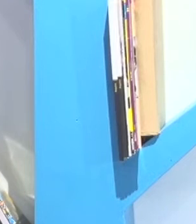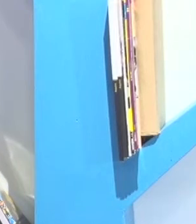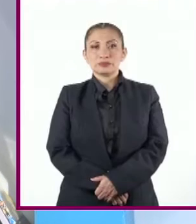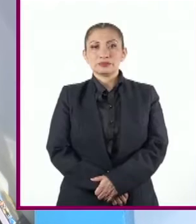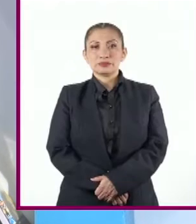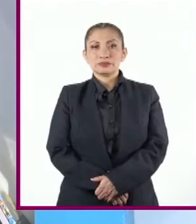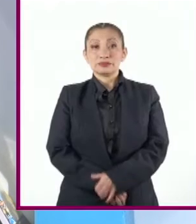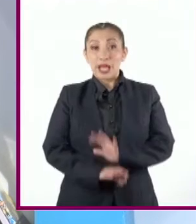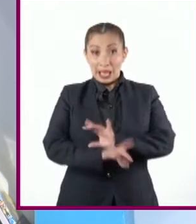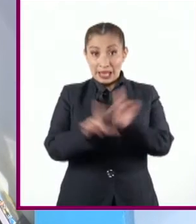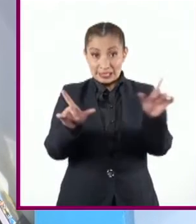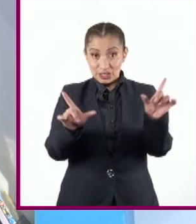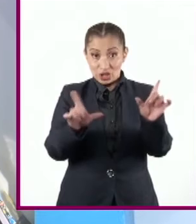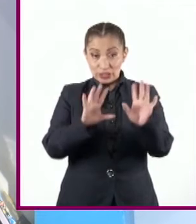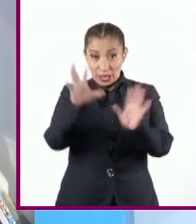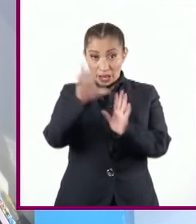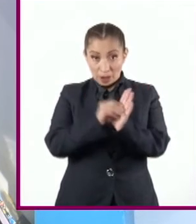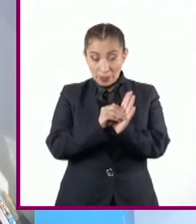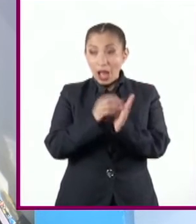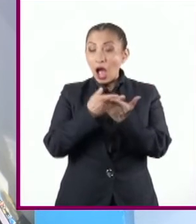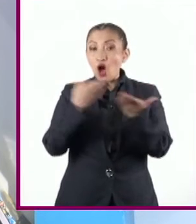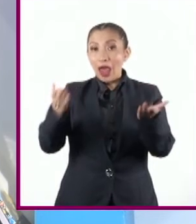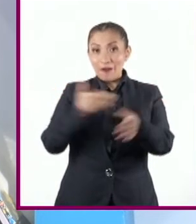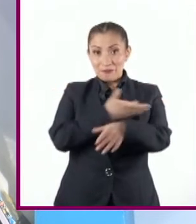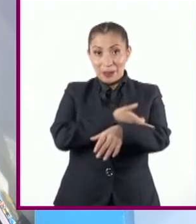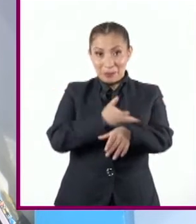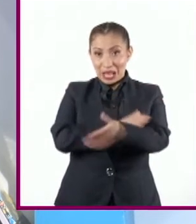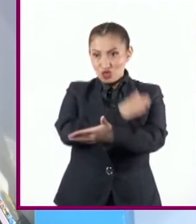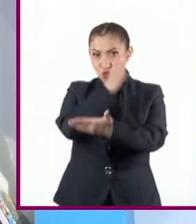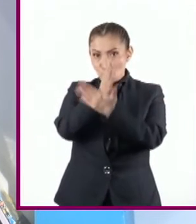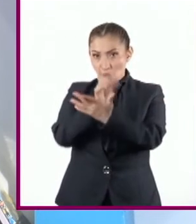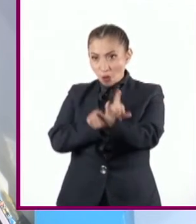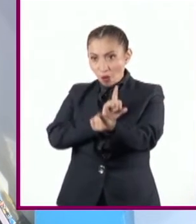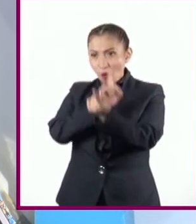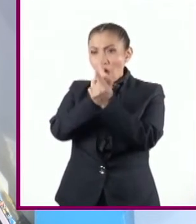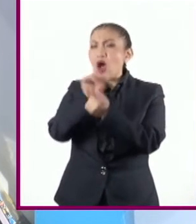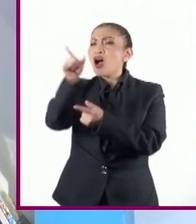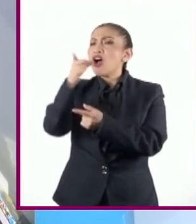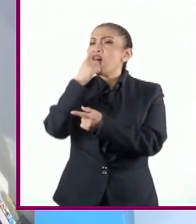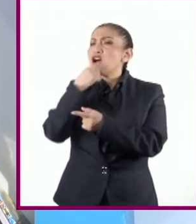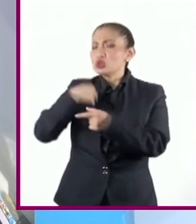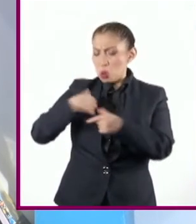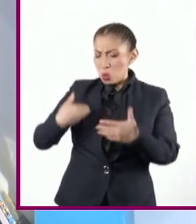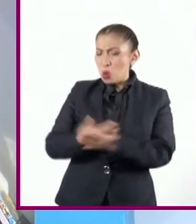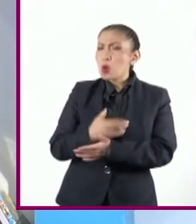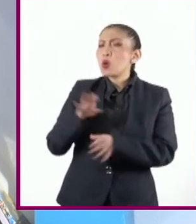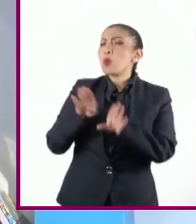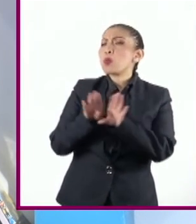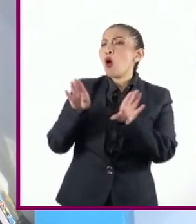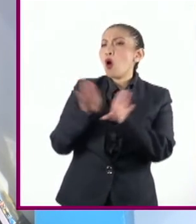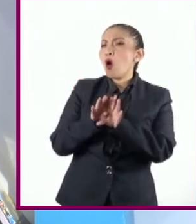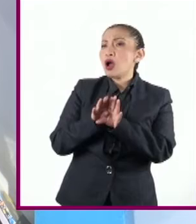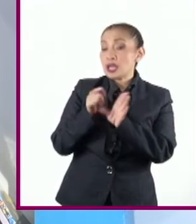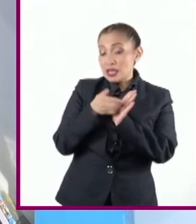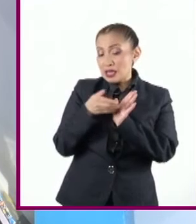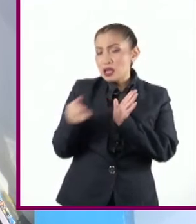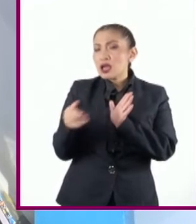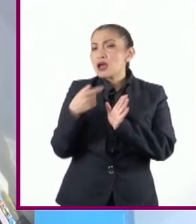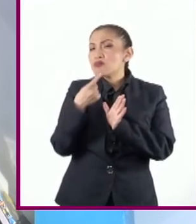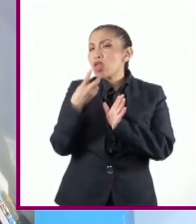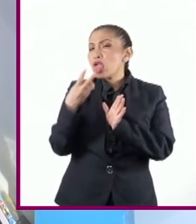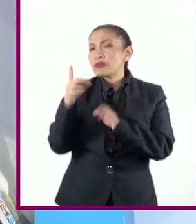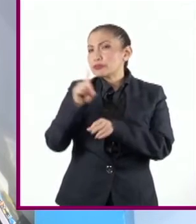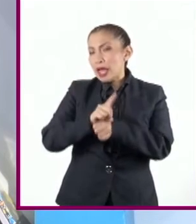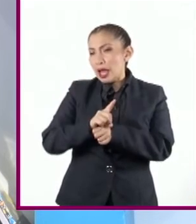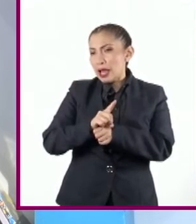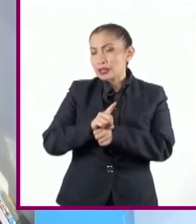¿Listo? Ahora recurran a sus familiares cercanos y pídanles que les relaten su nacimiento y primeros días de vida.